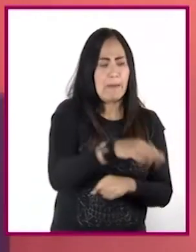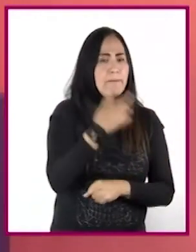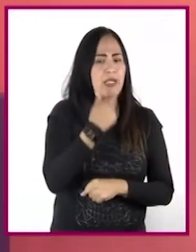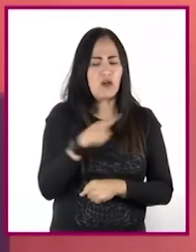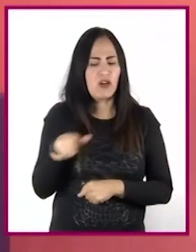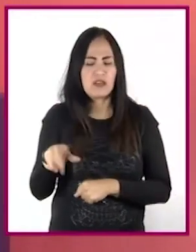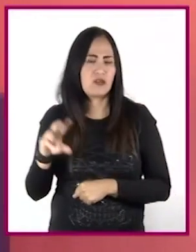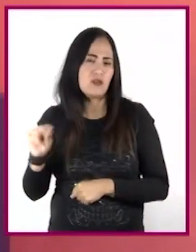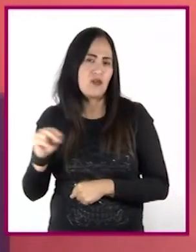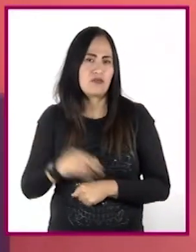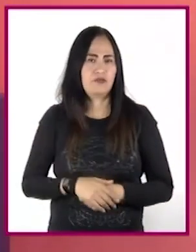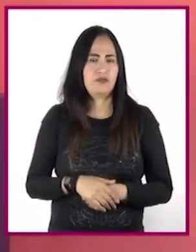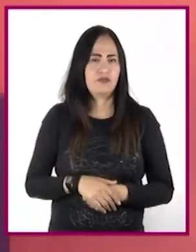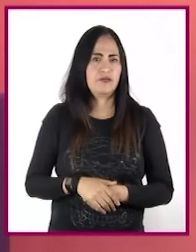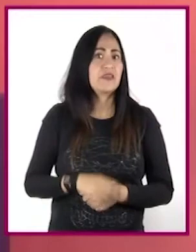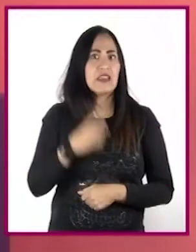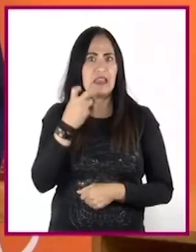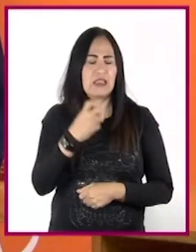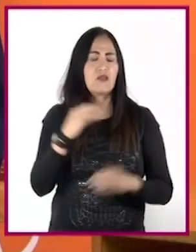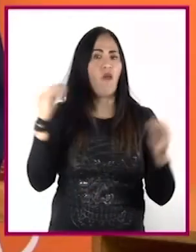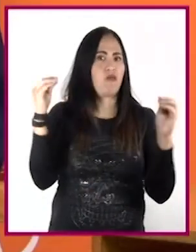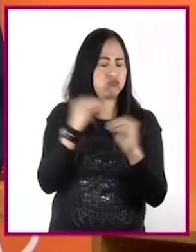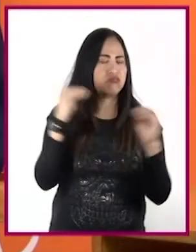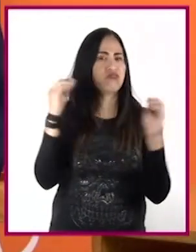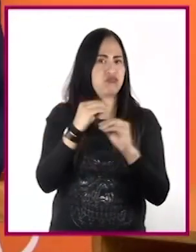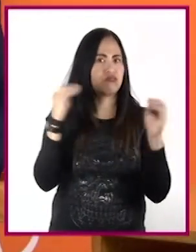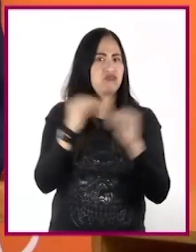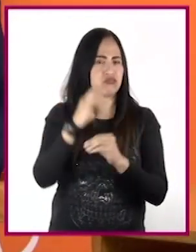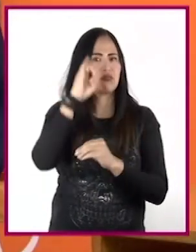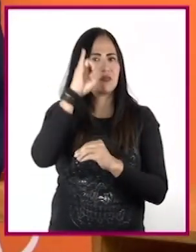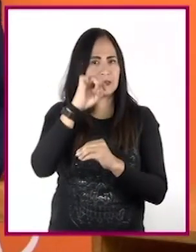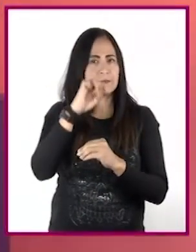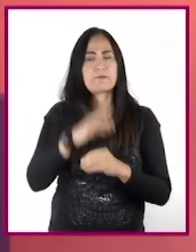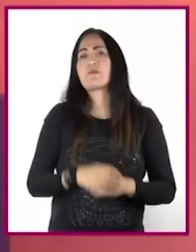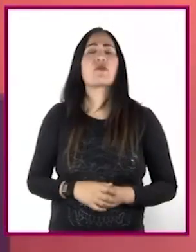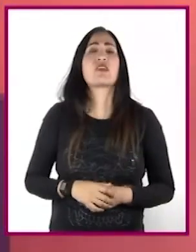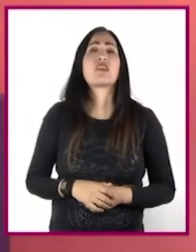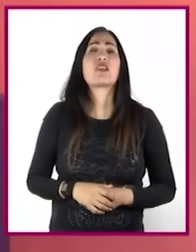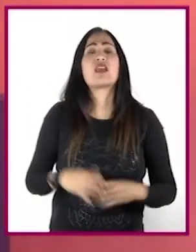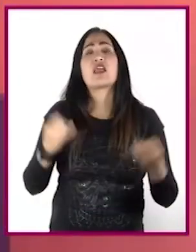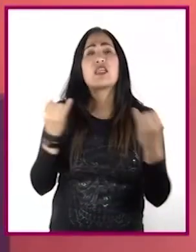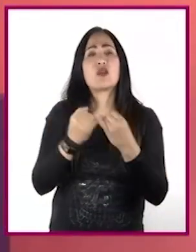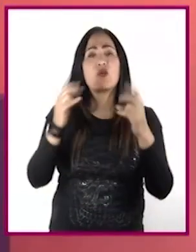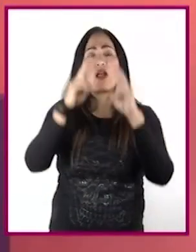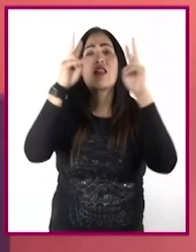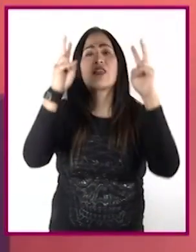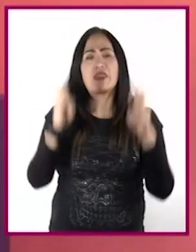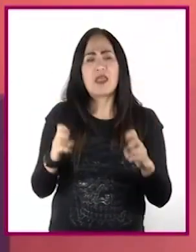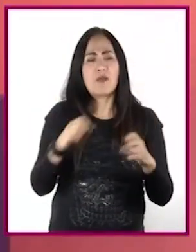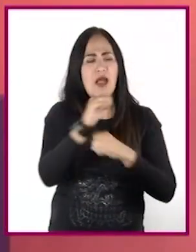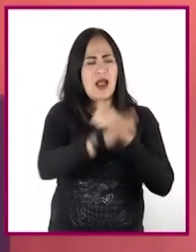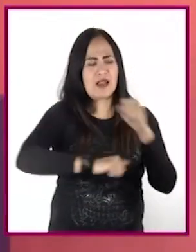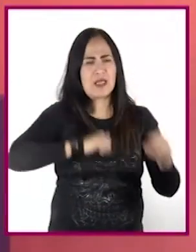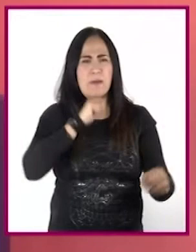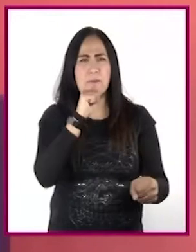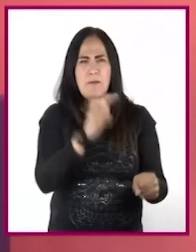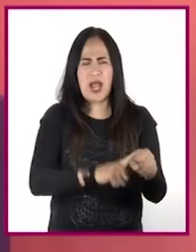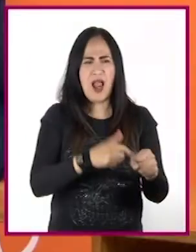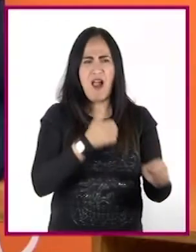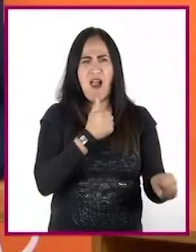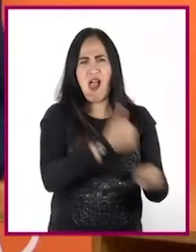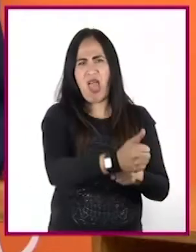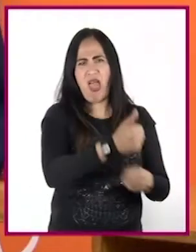Eso, además, genera mucha polémica. También se puede desarrollar el tema del maltrato animal o del